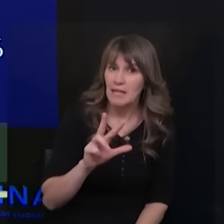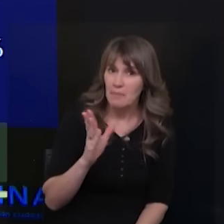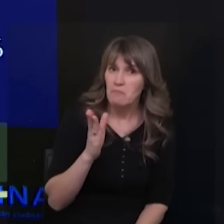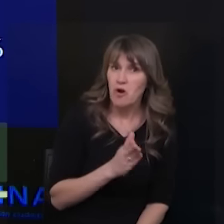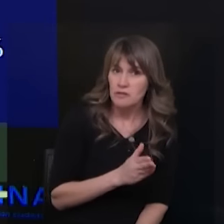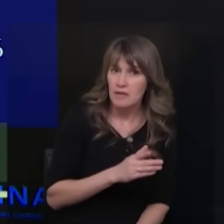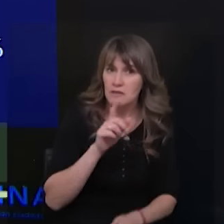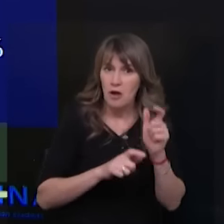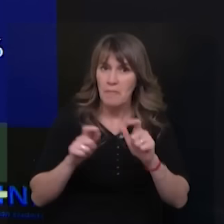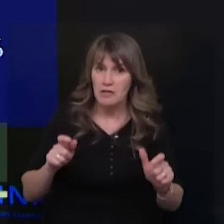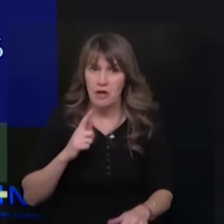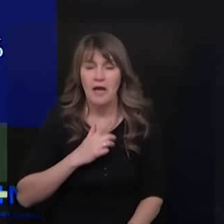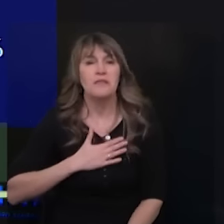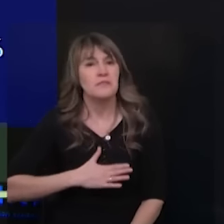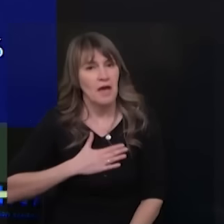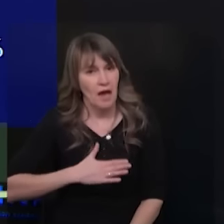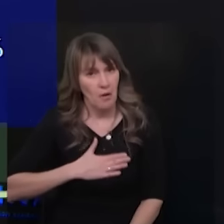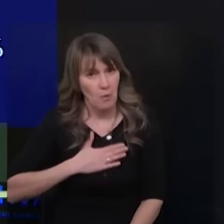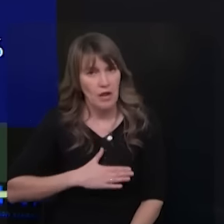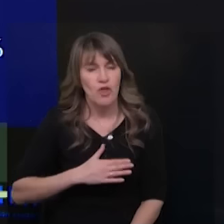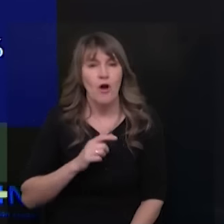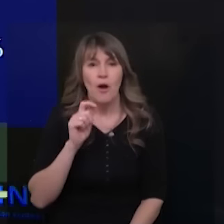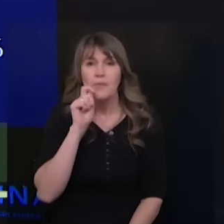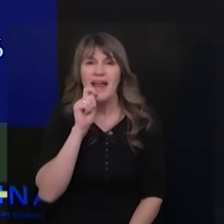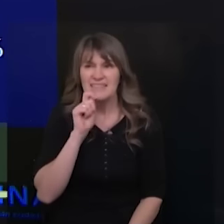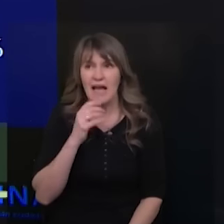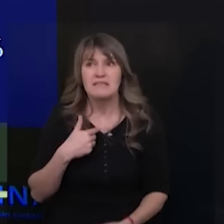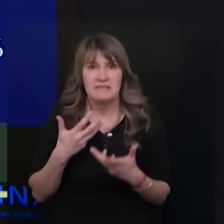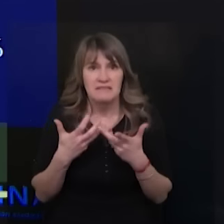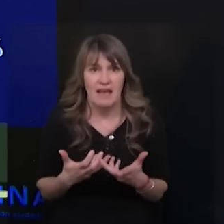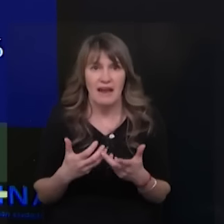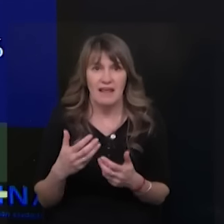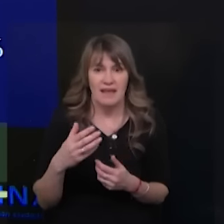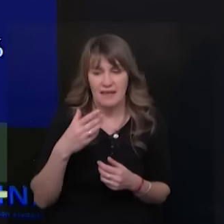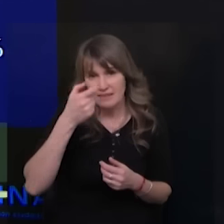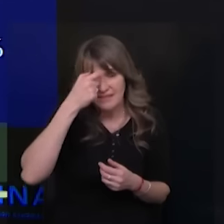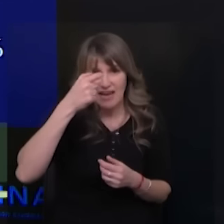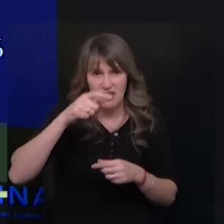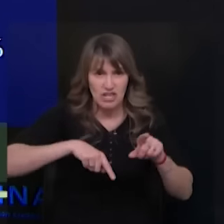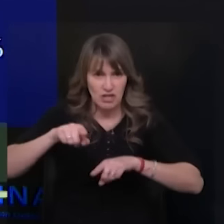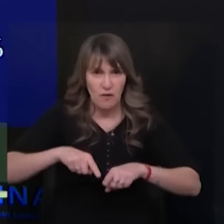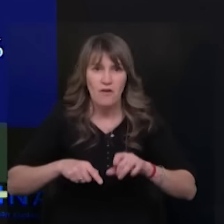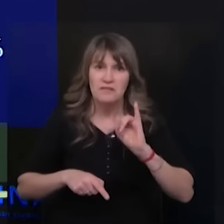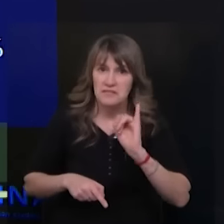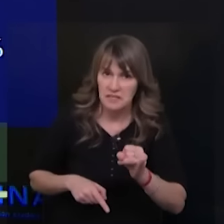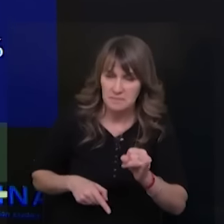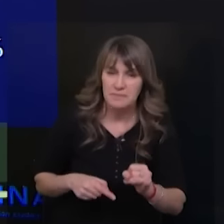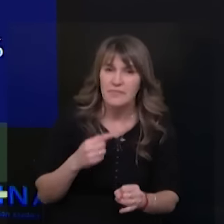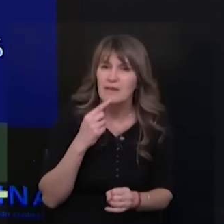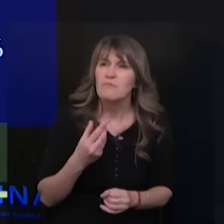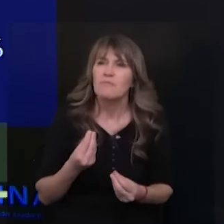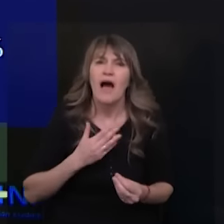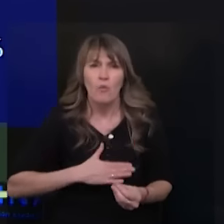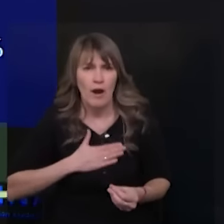ciudadanía que está de acuerdo con que Marcelo biels sea el director técnico esto si sumamos el 25% de quienes manifiestan estar muy de